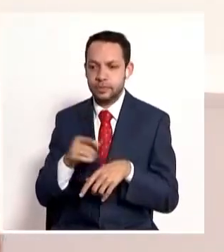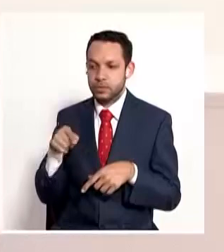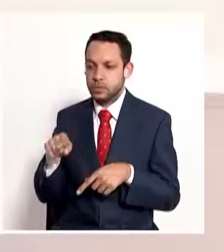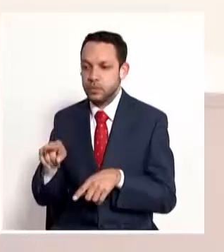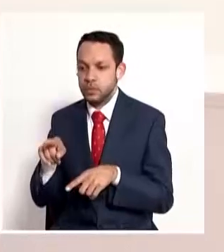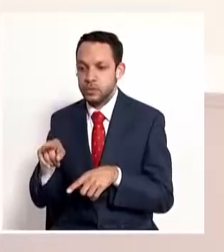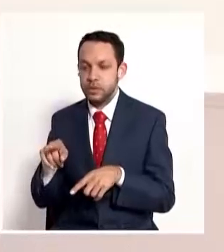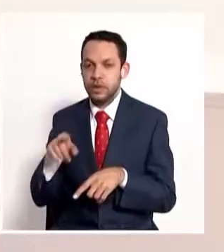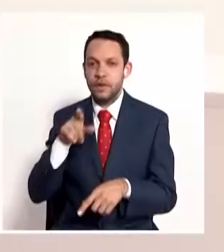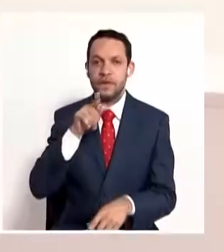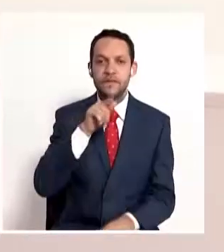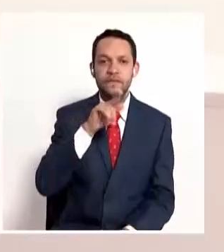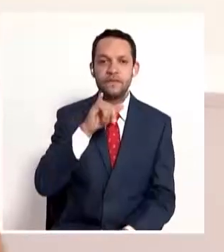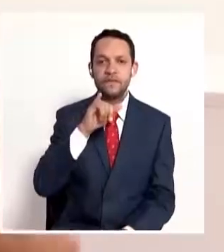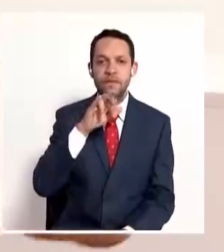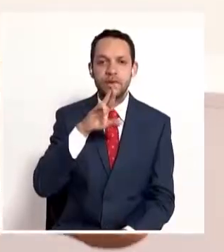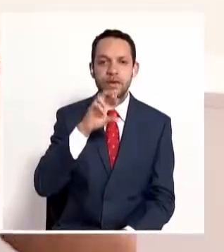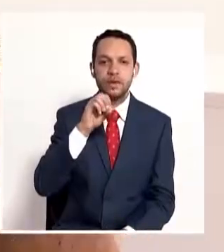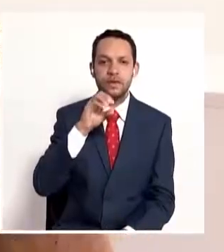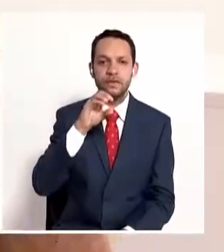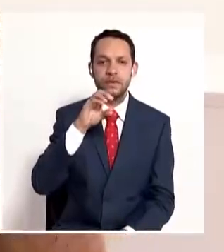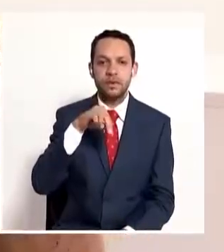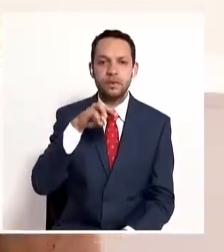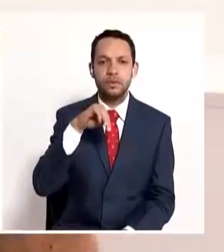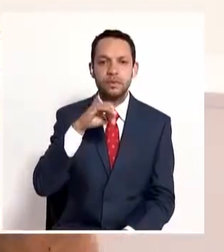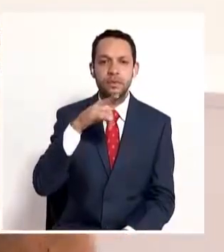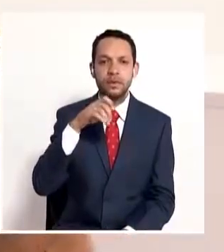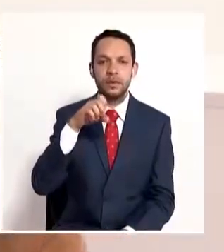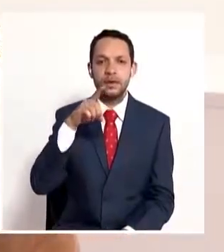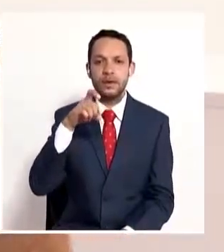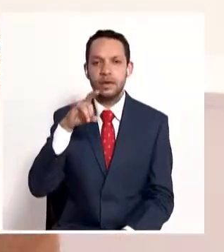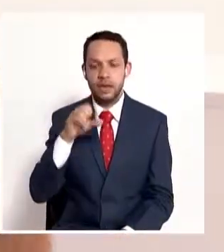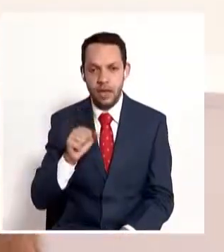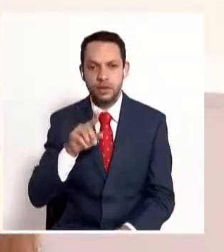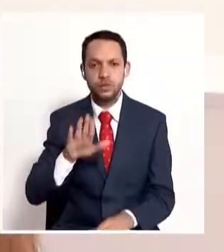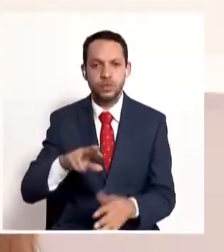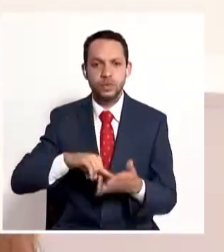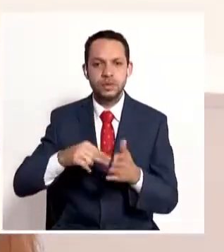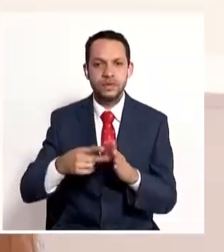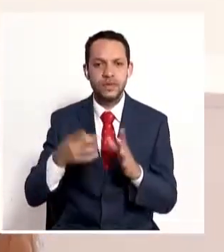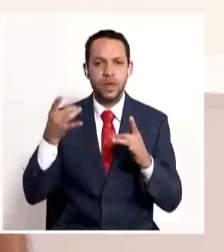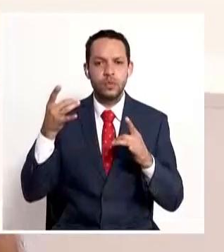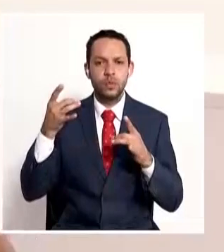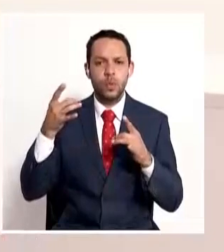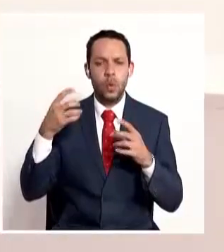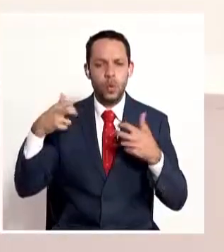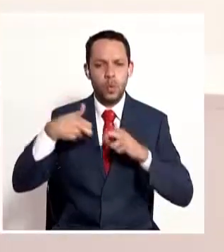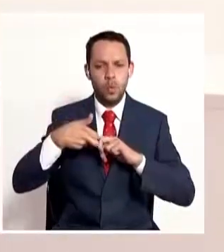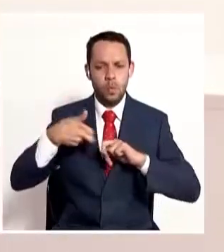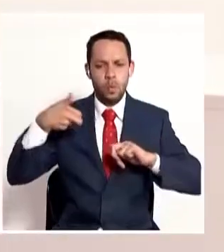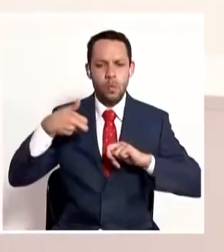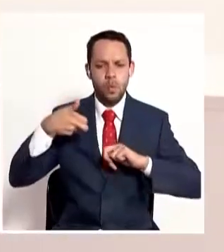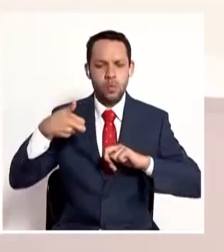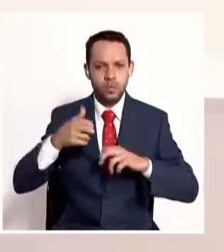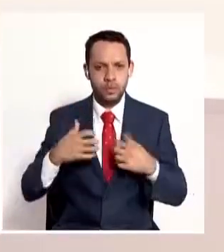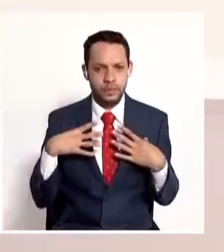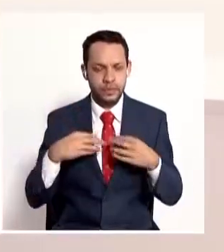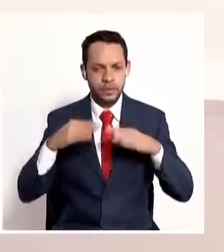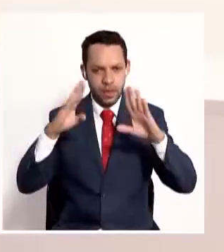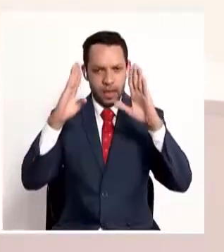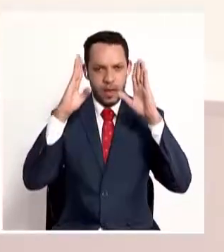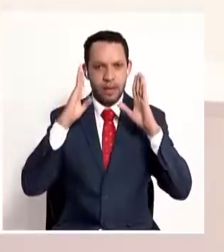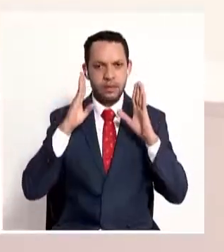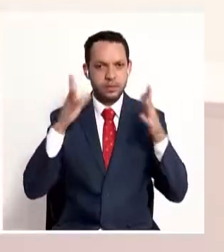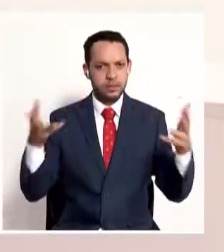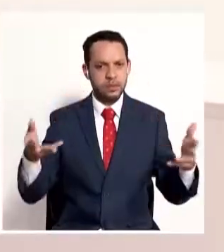fibromialgia y fibromialgia es un contexto de diagnóstico realmente muy difícil porque nos hemos enfocado a